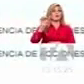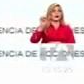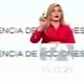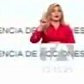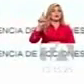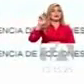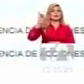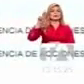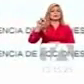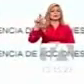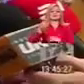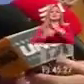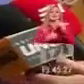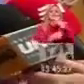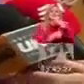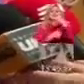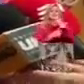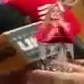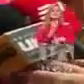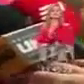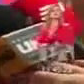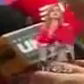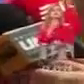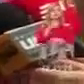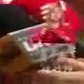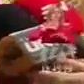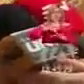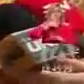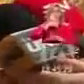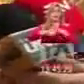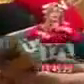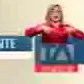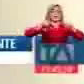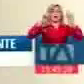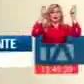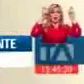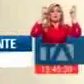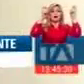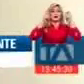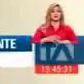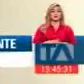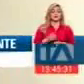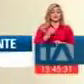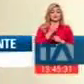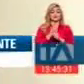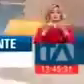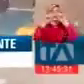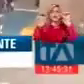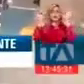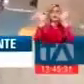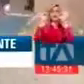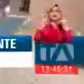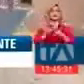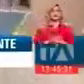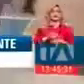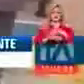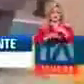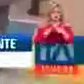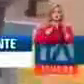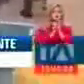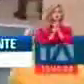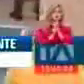Mantilla, quien fue asistente de Dalo Bucarán en la asamblea y su jefe de campaña, y además trabajó en CENEL. En la audiencia de formulación de